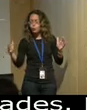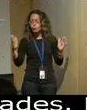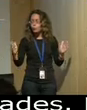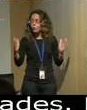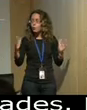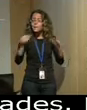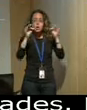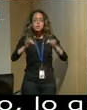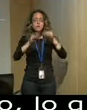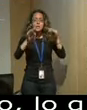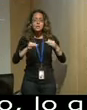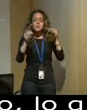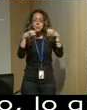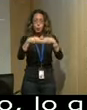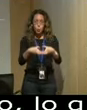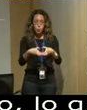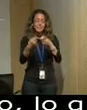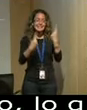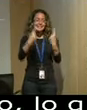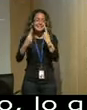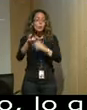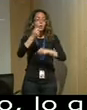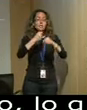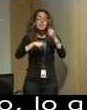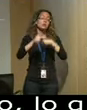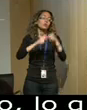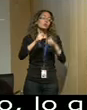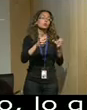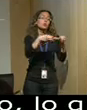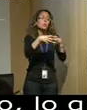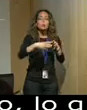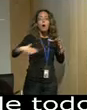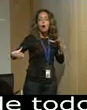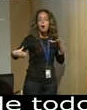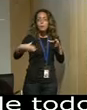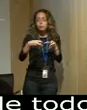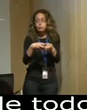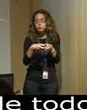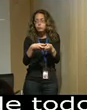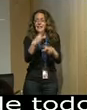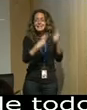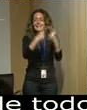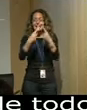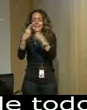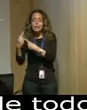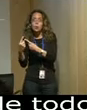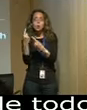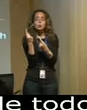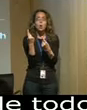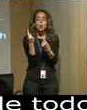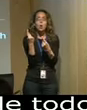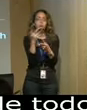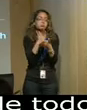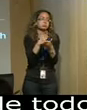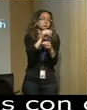siempre con grupos, algunas asociaciones con grupos más amplios, otras asociaciones con grupos más pequeños, algunas con modelo de